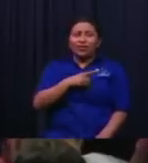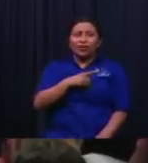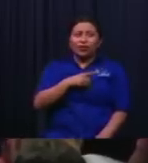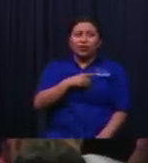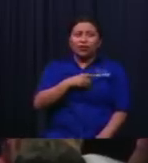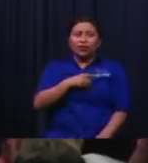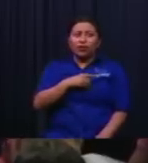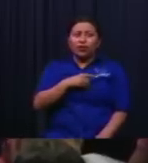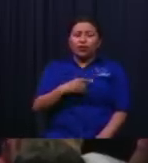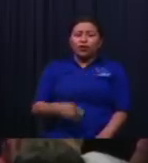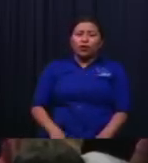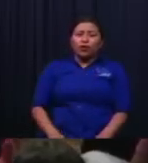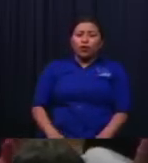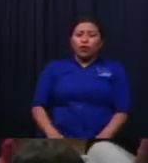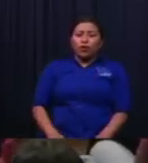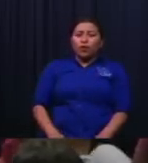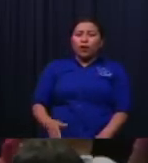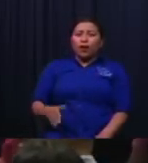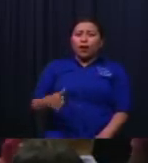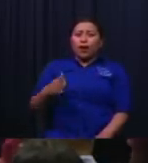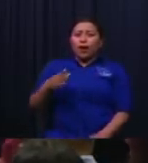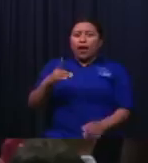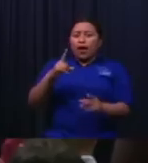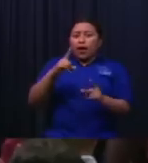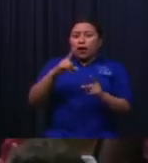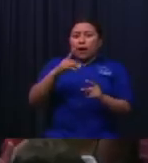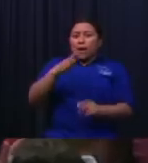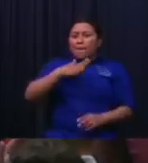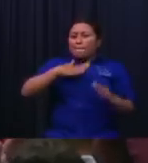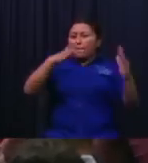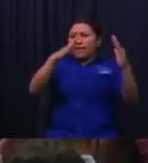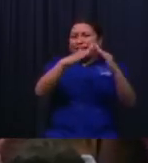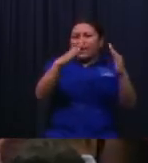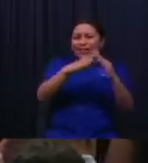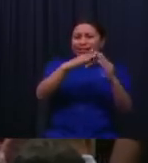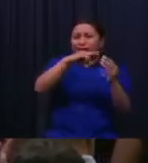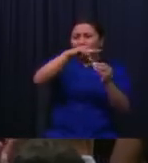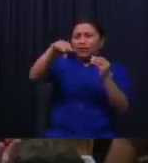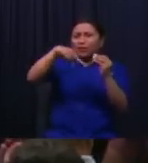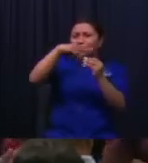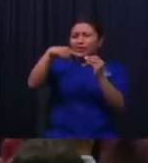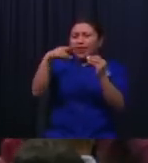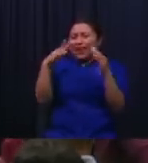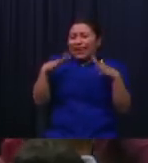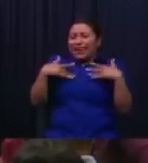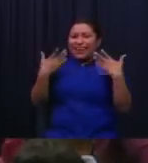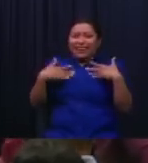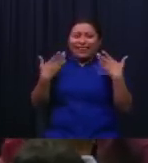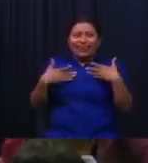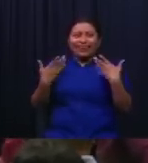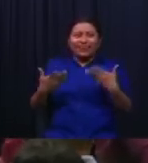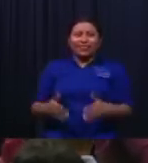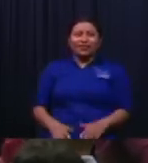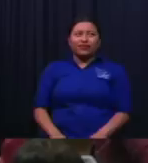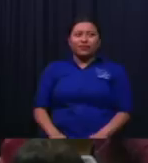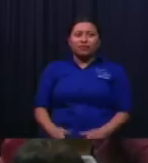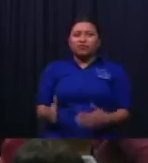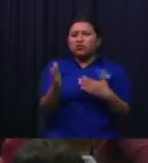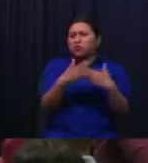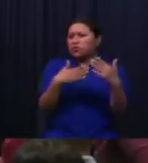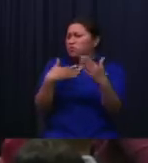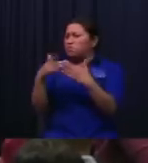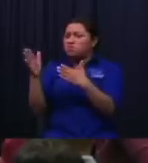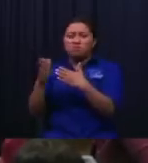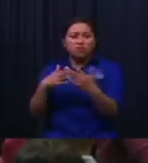vayamos, hayan gritos de júbilo. En mi casa hayan gritos de júbilo. Donde nos movamos, hayan gritos